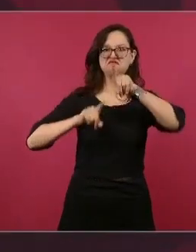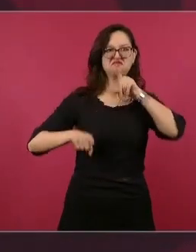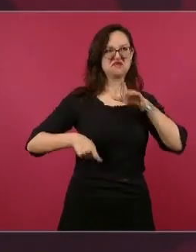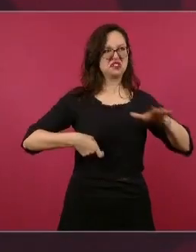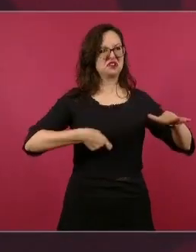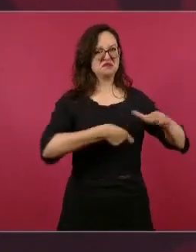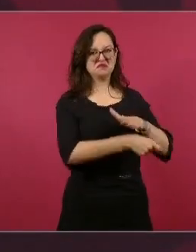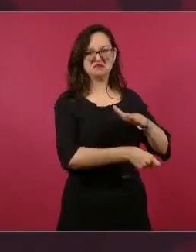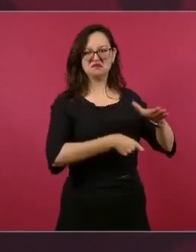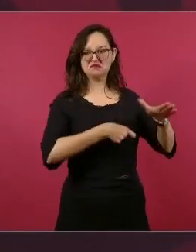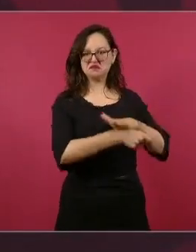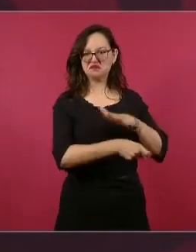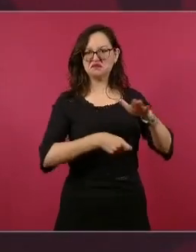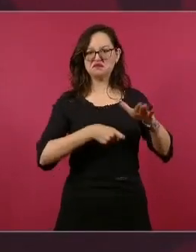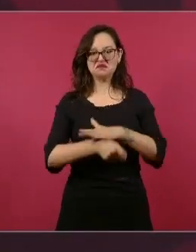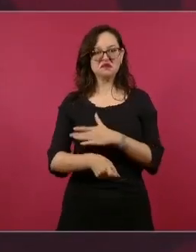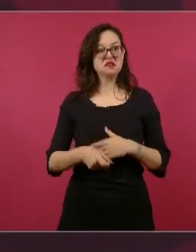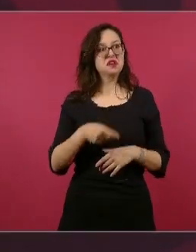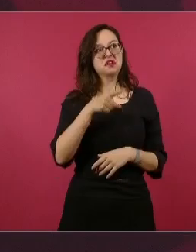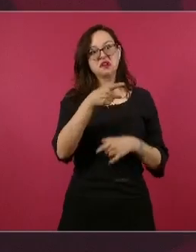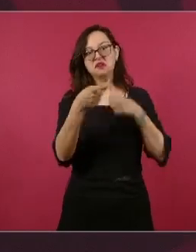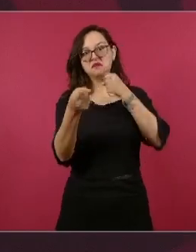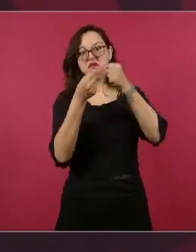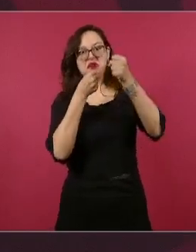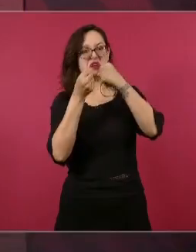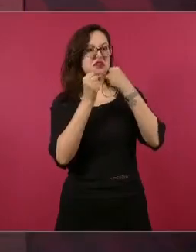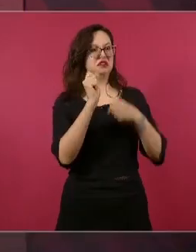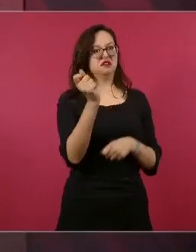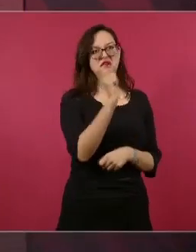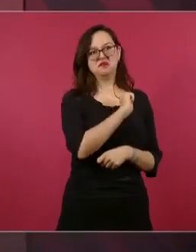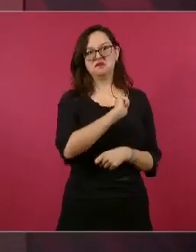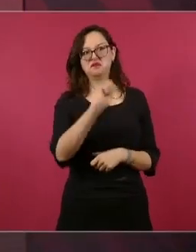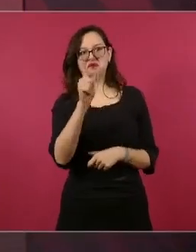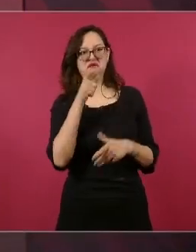a el mejor periodista de Estados Unidos